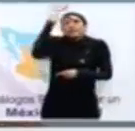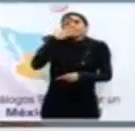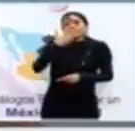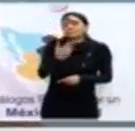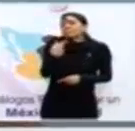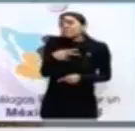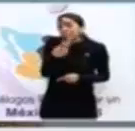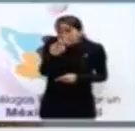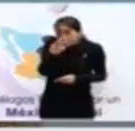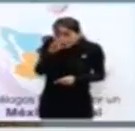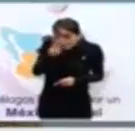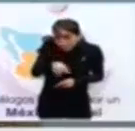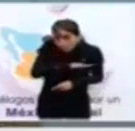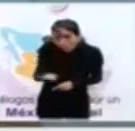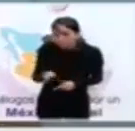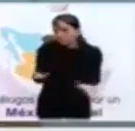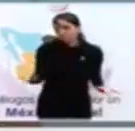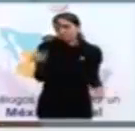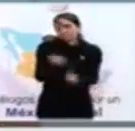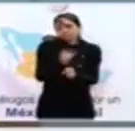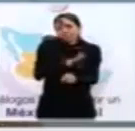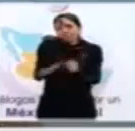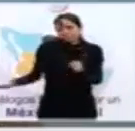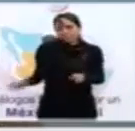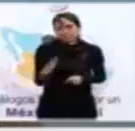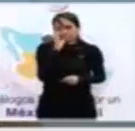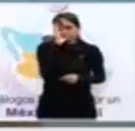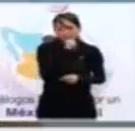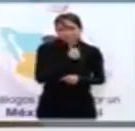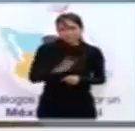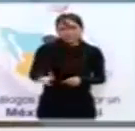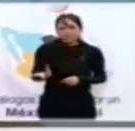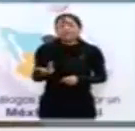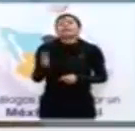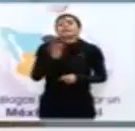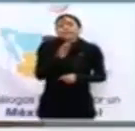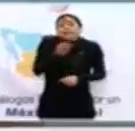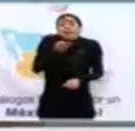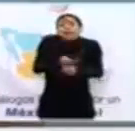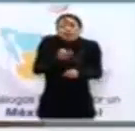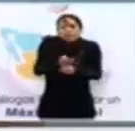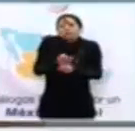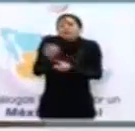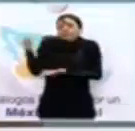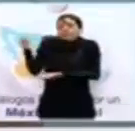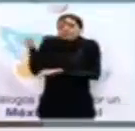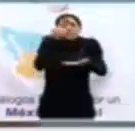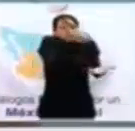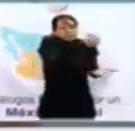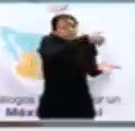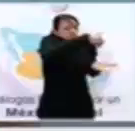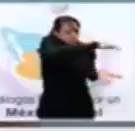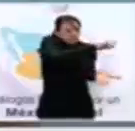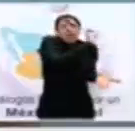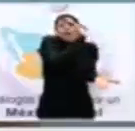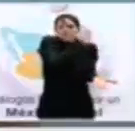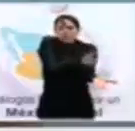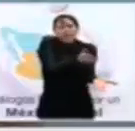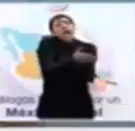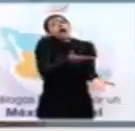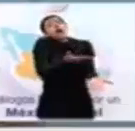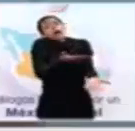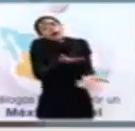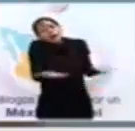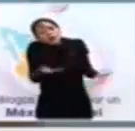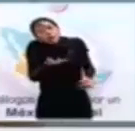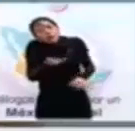que empezar a avanzar, ¿no?, en cómo vamos, el presupuesto que tenemos generado con tantos programas que lo que